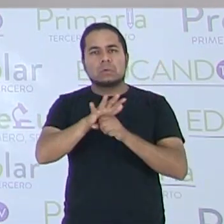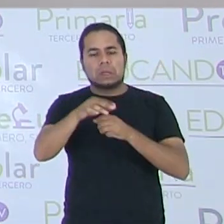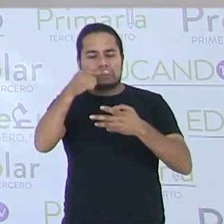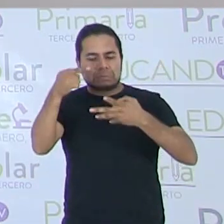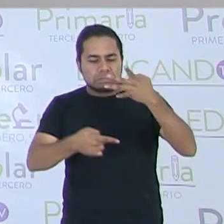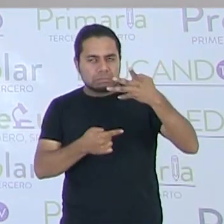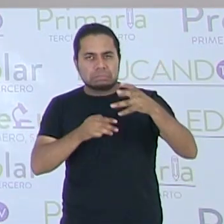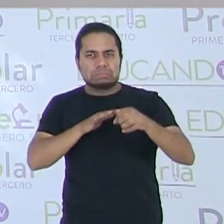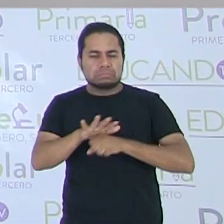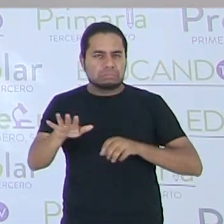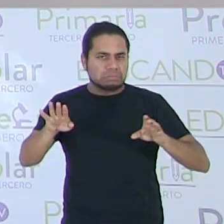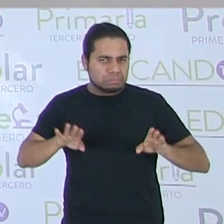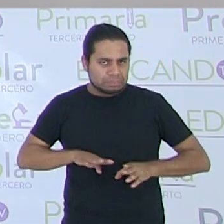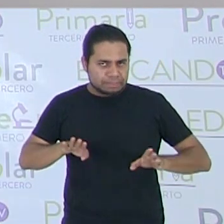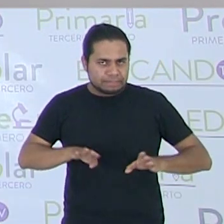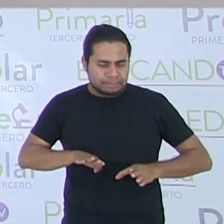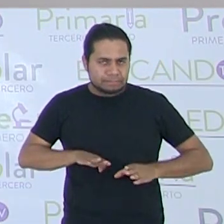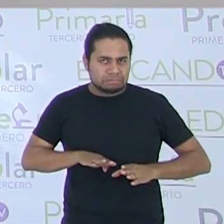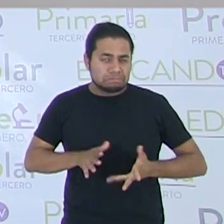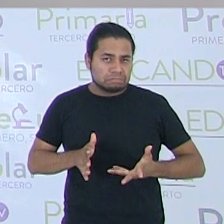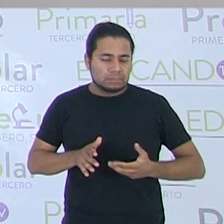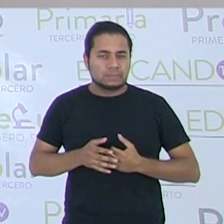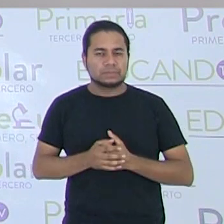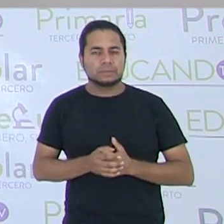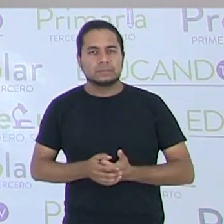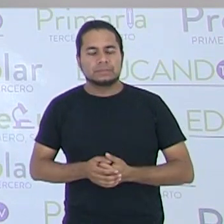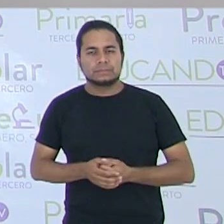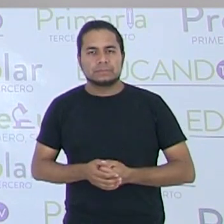esos recursos literarios?